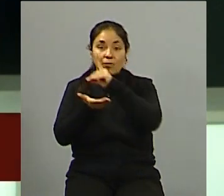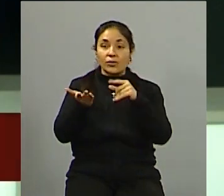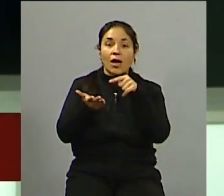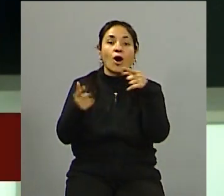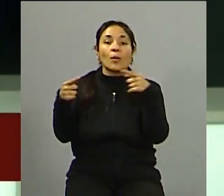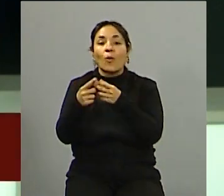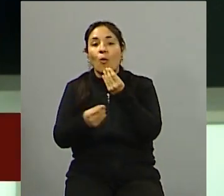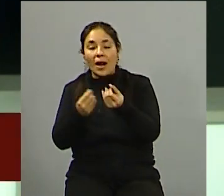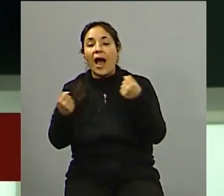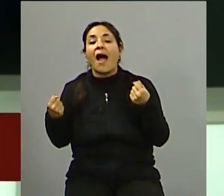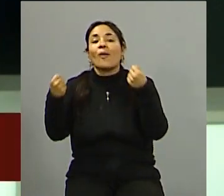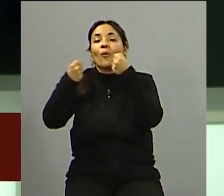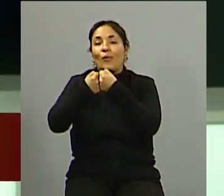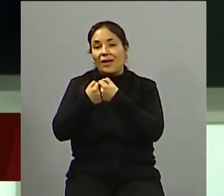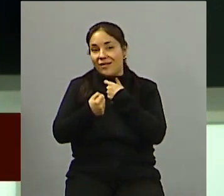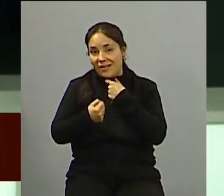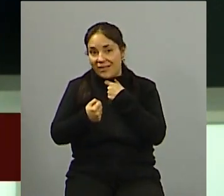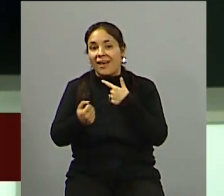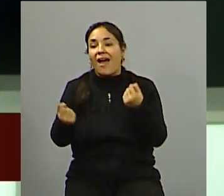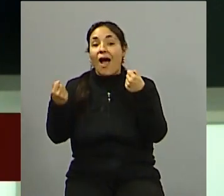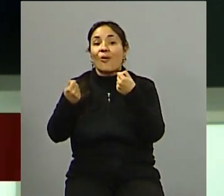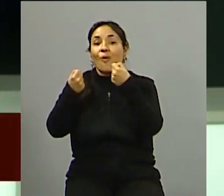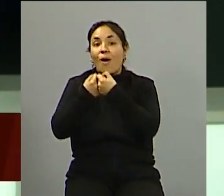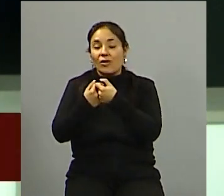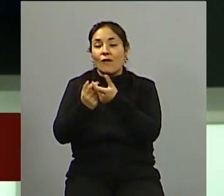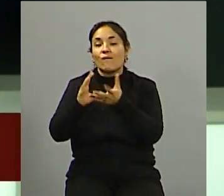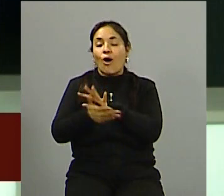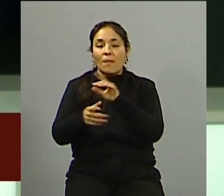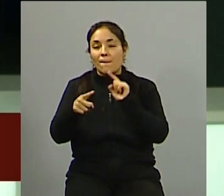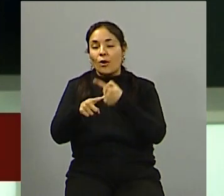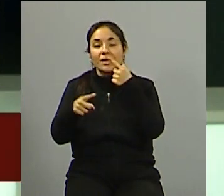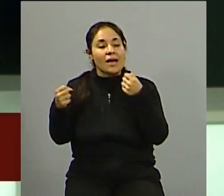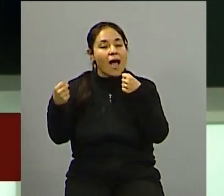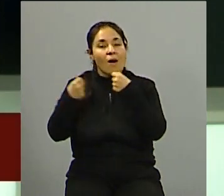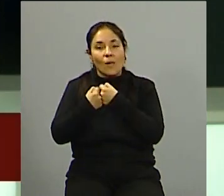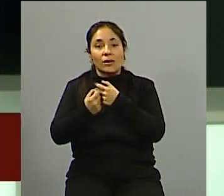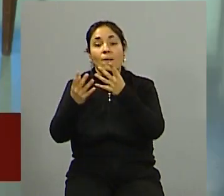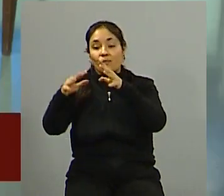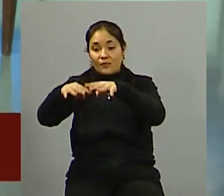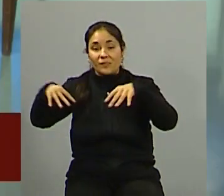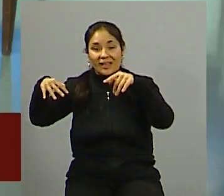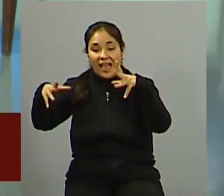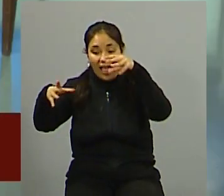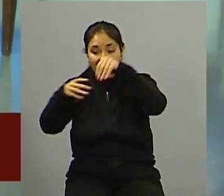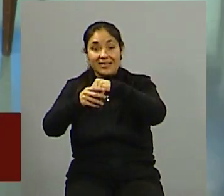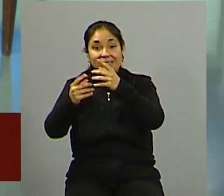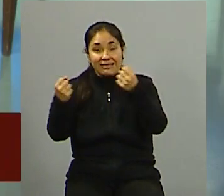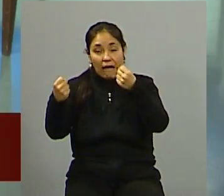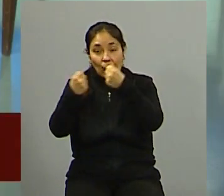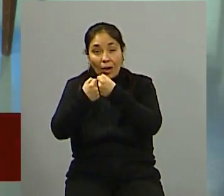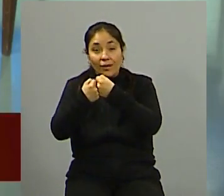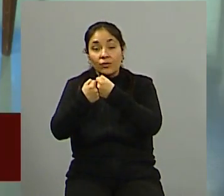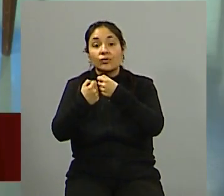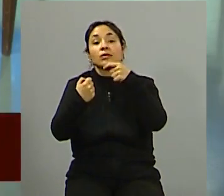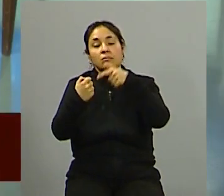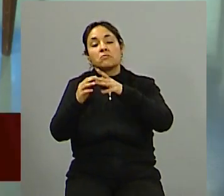lograr políticas de consenso. Entonces esa política de consenso que se genera en el órgano parlamentario, en teoría